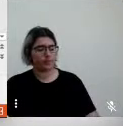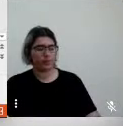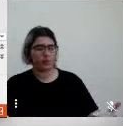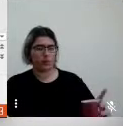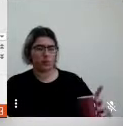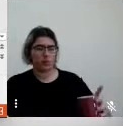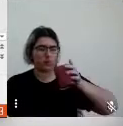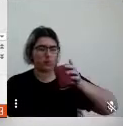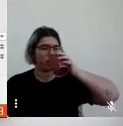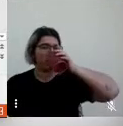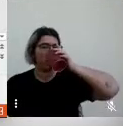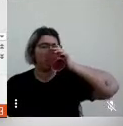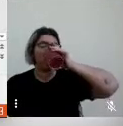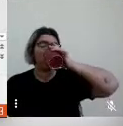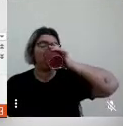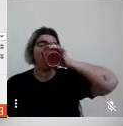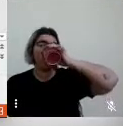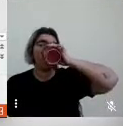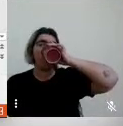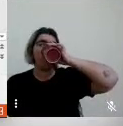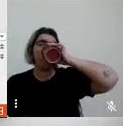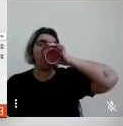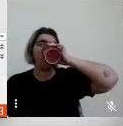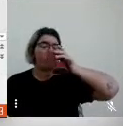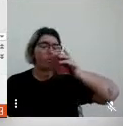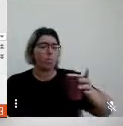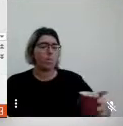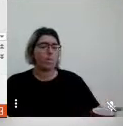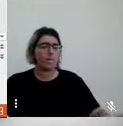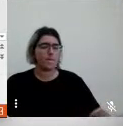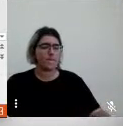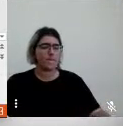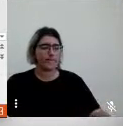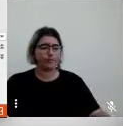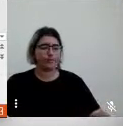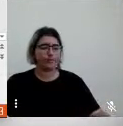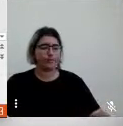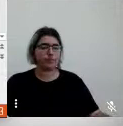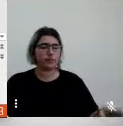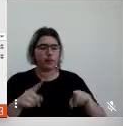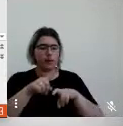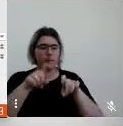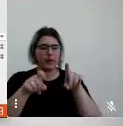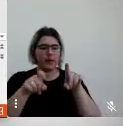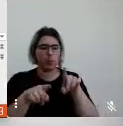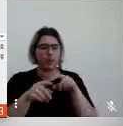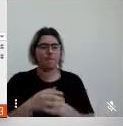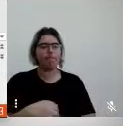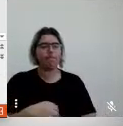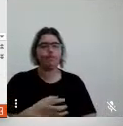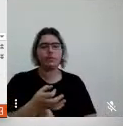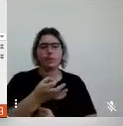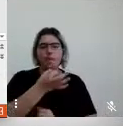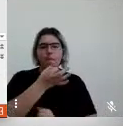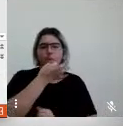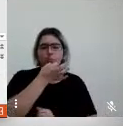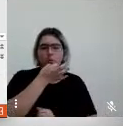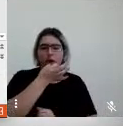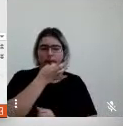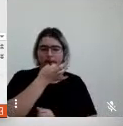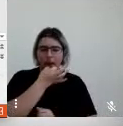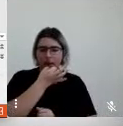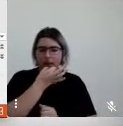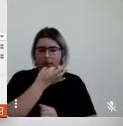Esta pregunta, que seguramente muchos de vosotros os la habéis planteado más de una vez. ¿Por qué tengo hambre de cara a la noche o por la